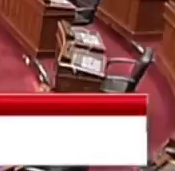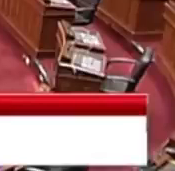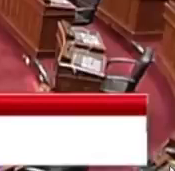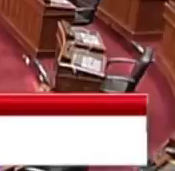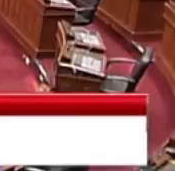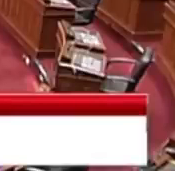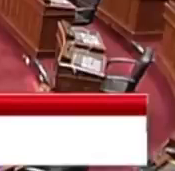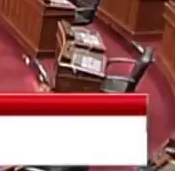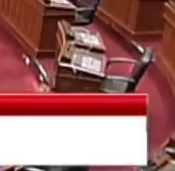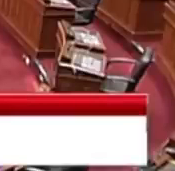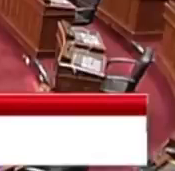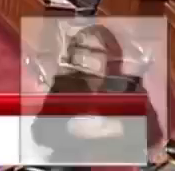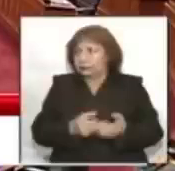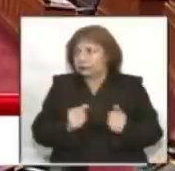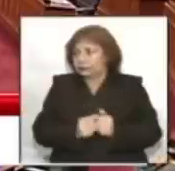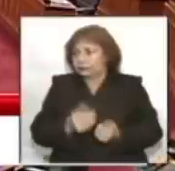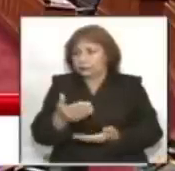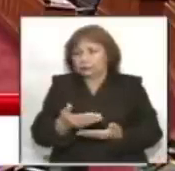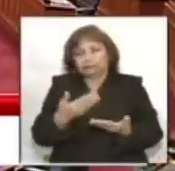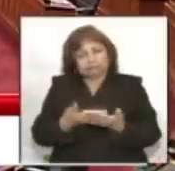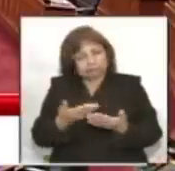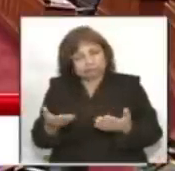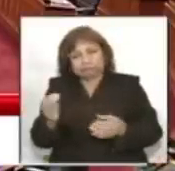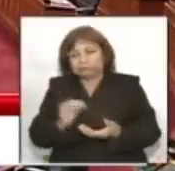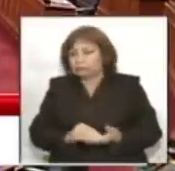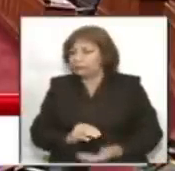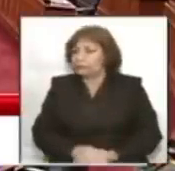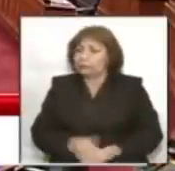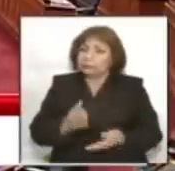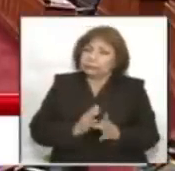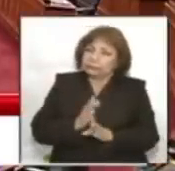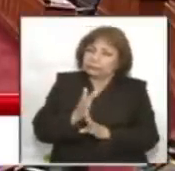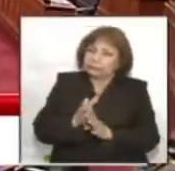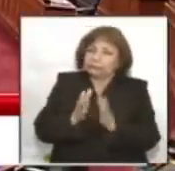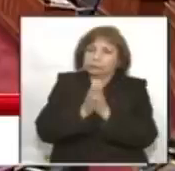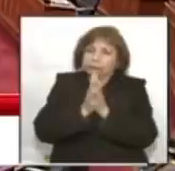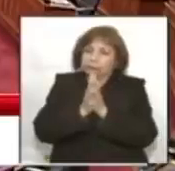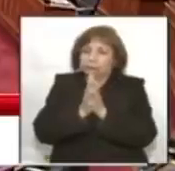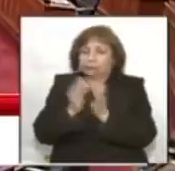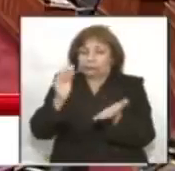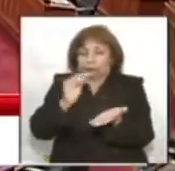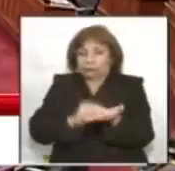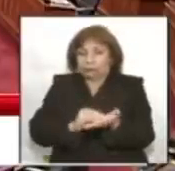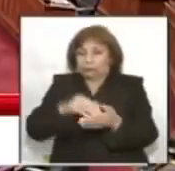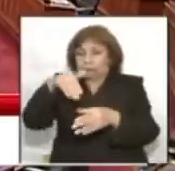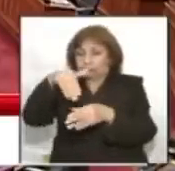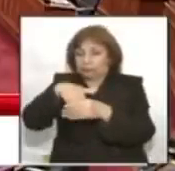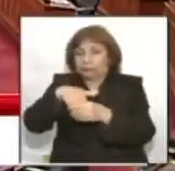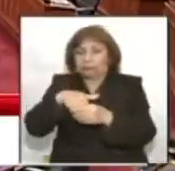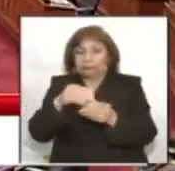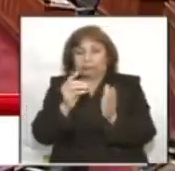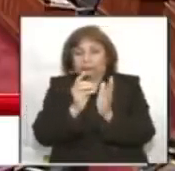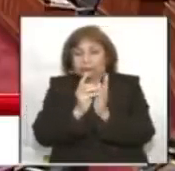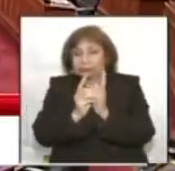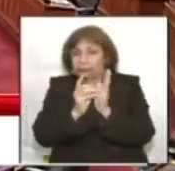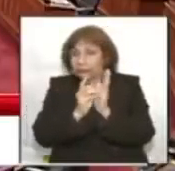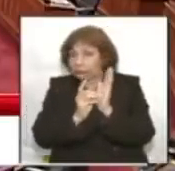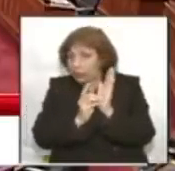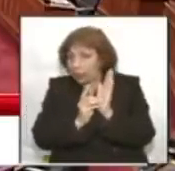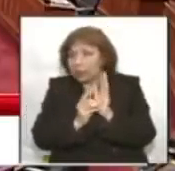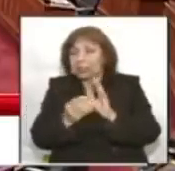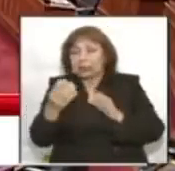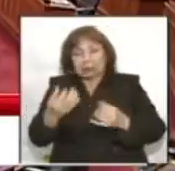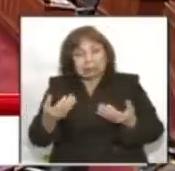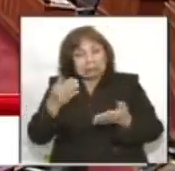comisiones de economía y comercio exterior respectivamente mediante la cual solicitan reconsideración a la votación del dictamen recaído en los